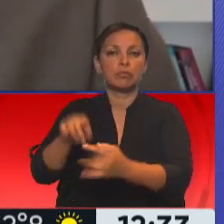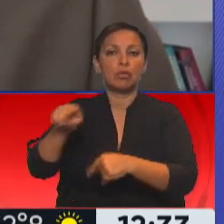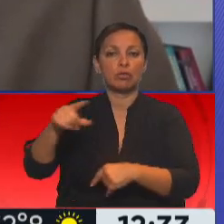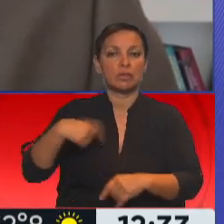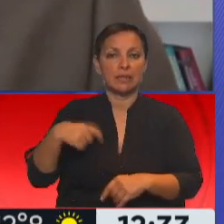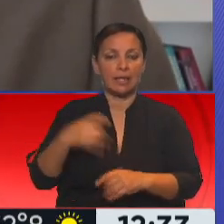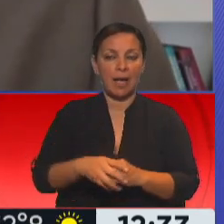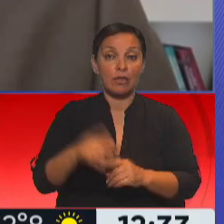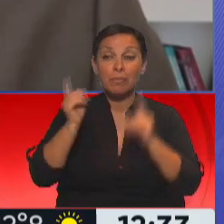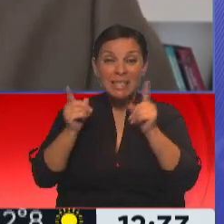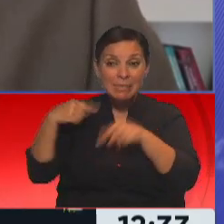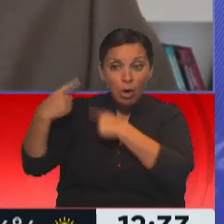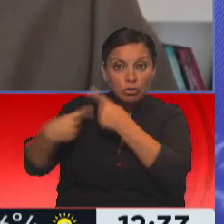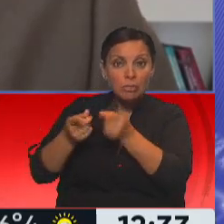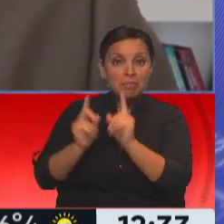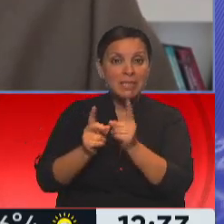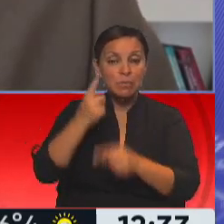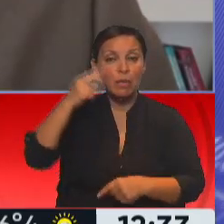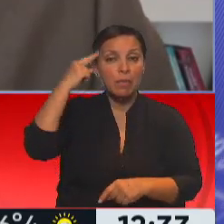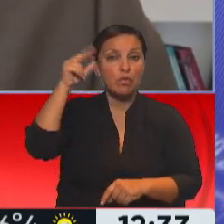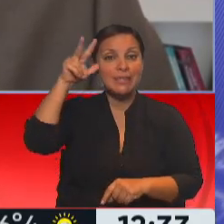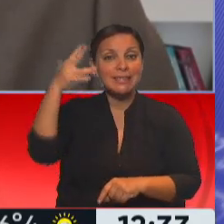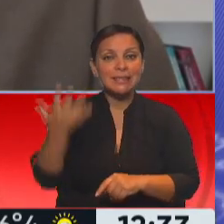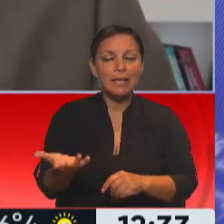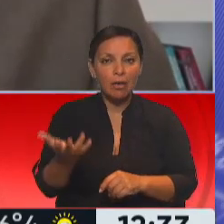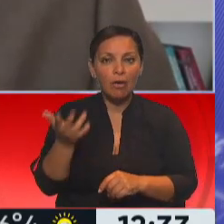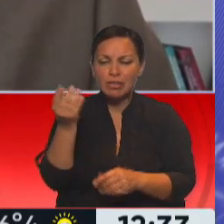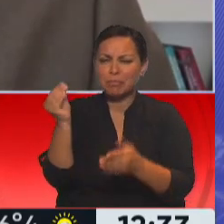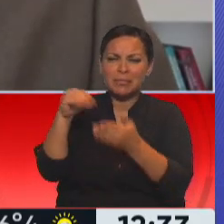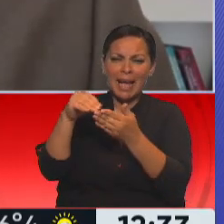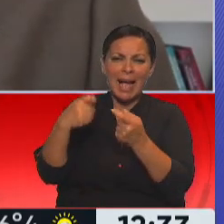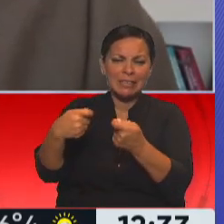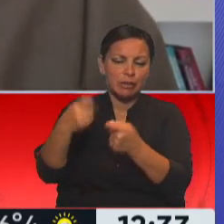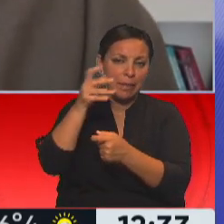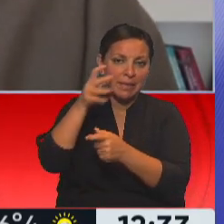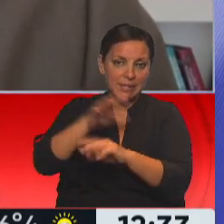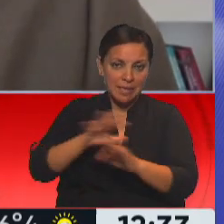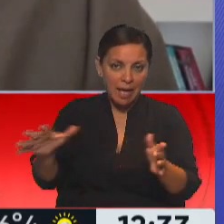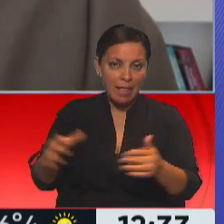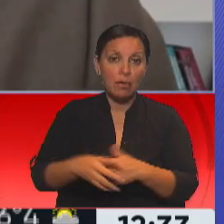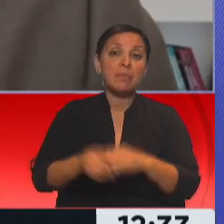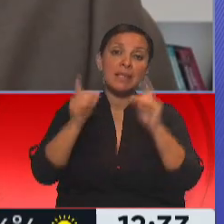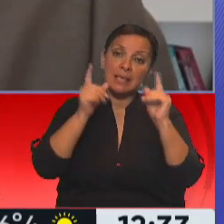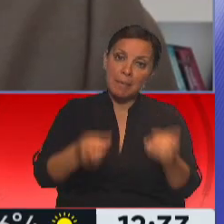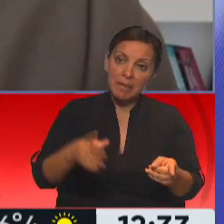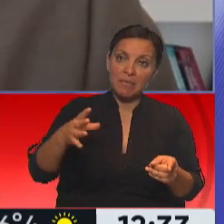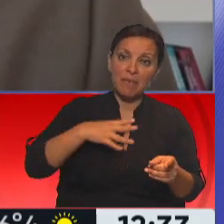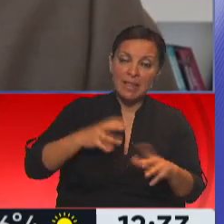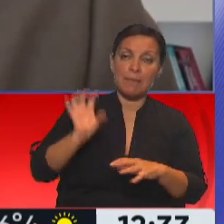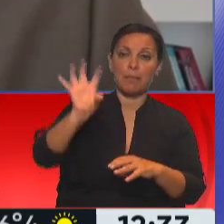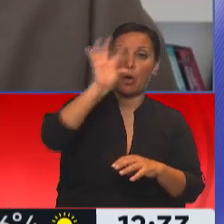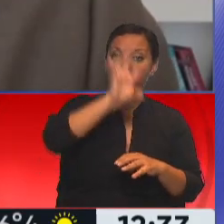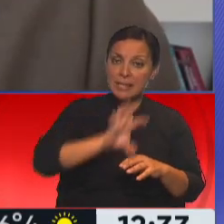año 75 y son sobrecostos muy grandes. Y así hay que seguir desregulando y luego tienen que sumarse provincias